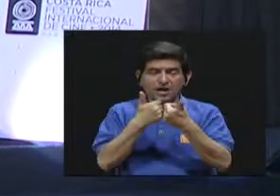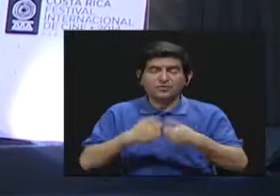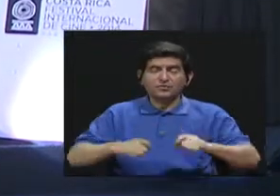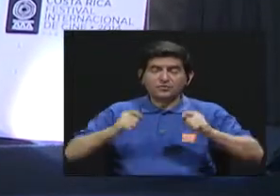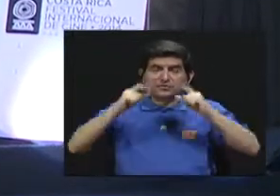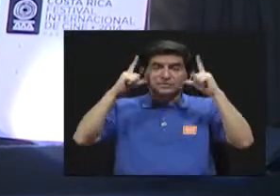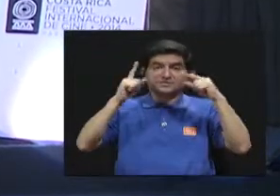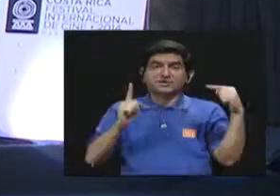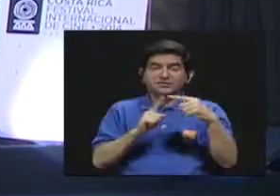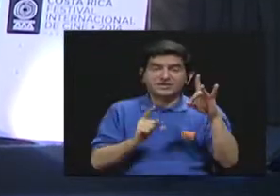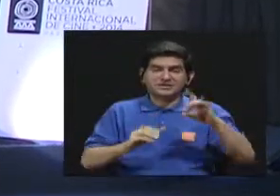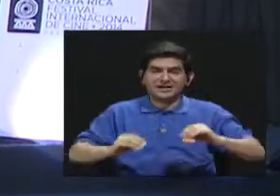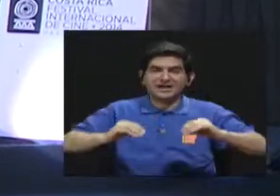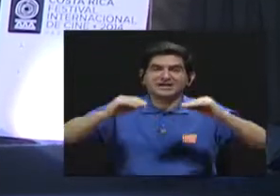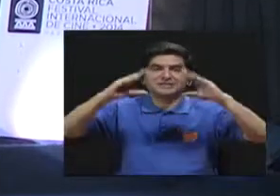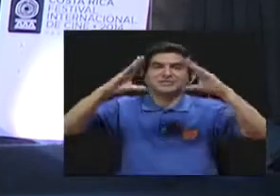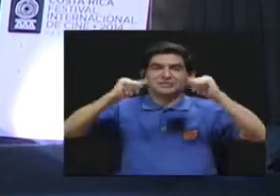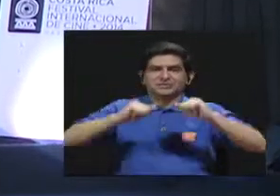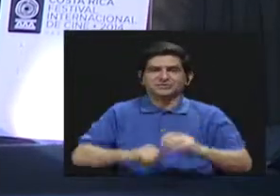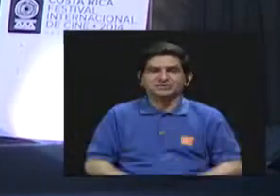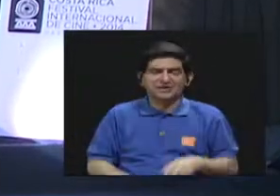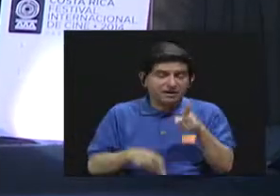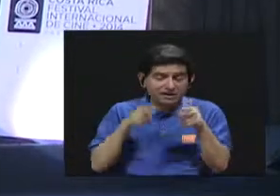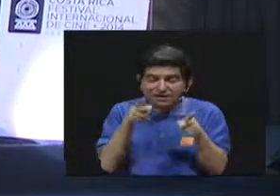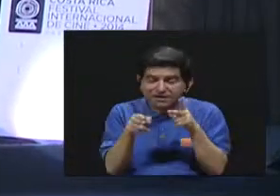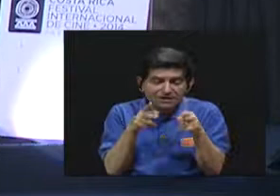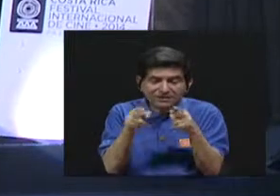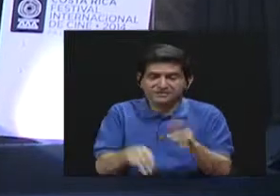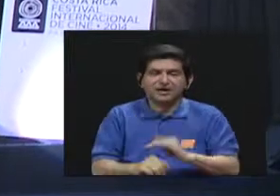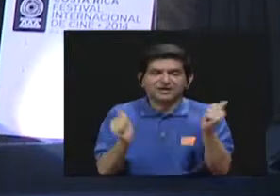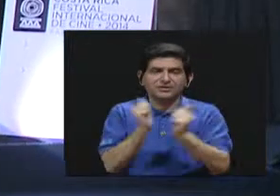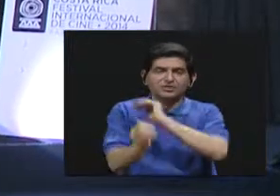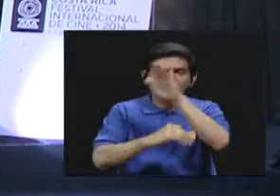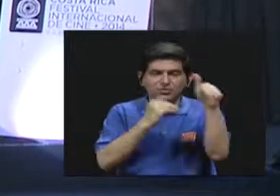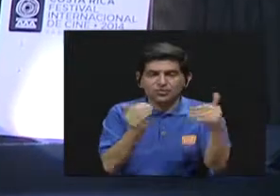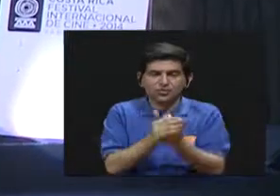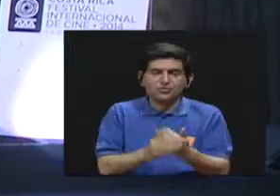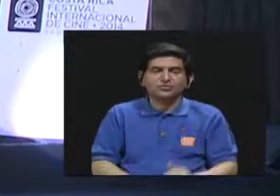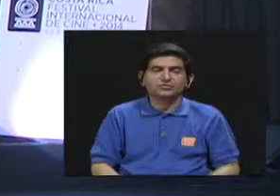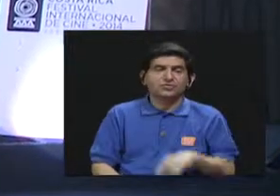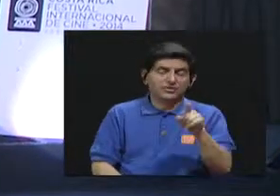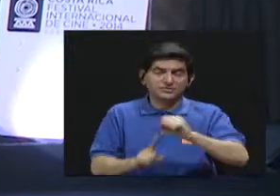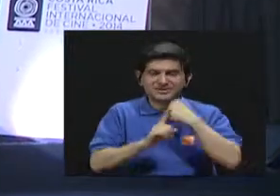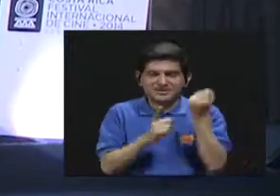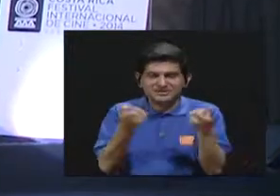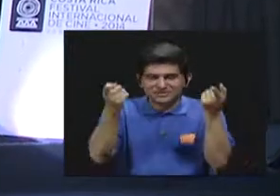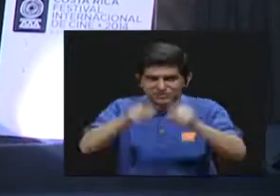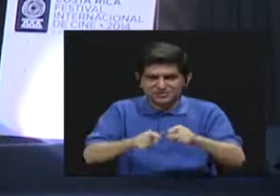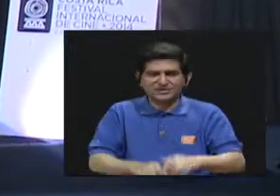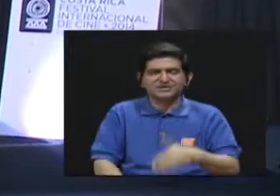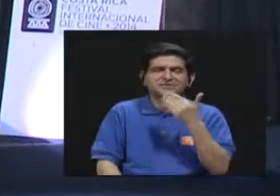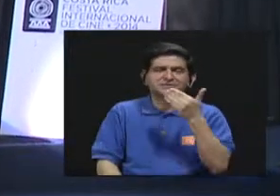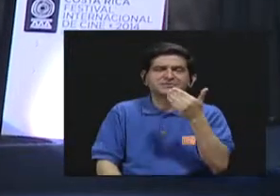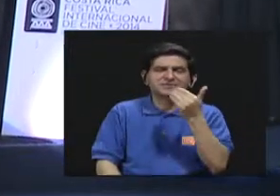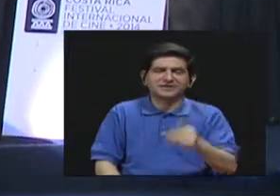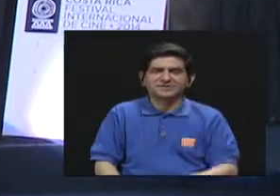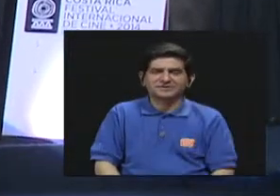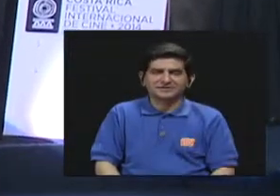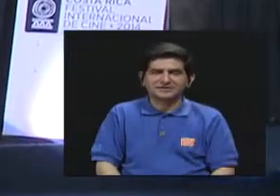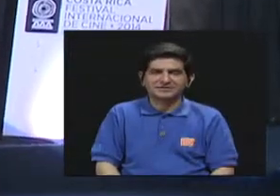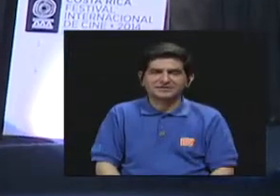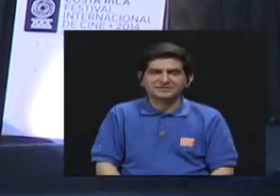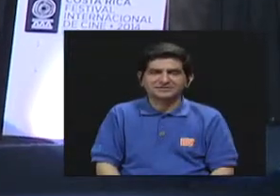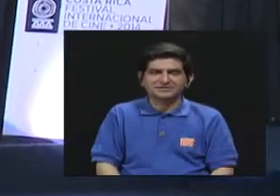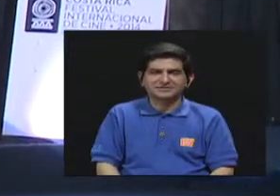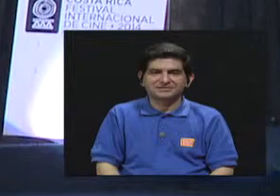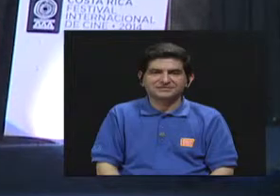despierto hasta las 8 de la mañana editando. Con todas las crisis que tuvimos. Gracias. Daniela. Ay, y Daniela, nuestra